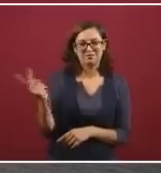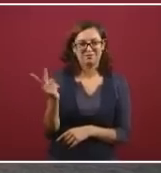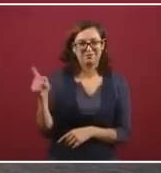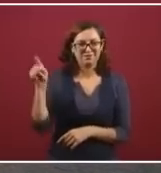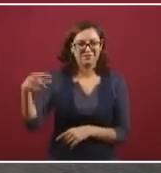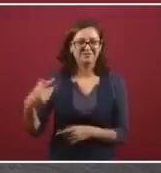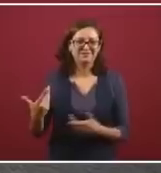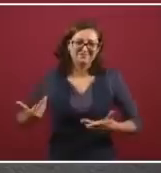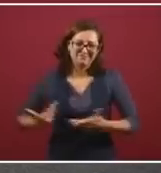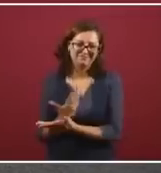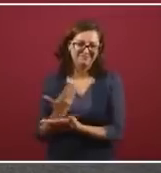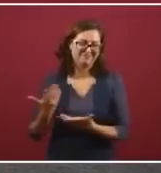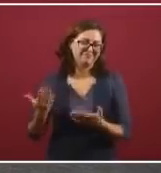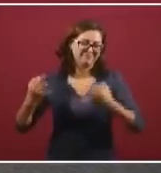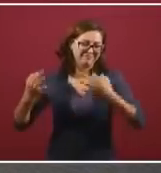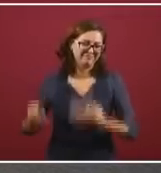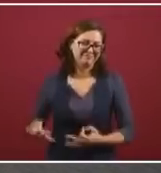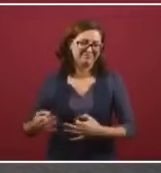ahí nacieron